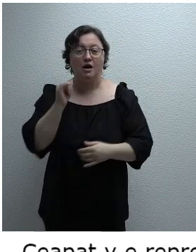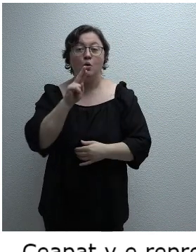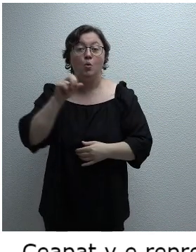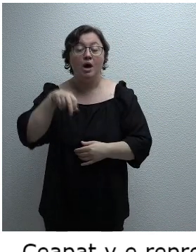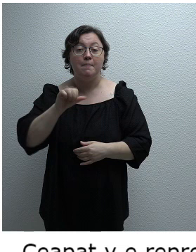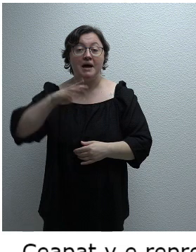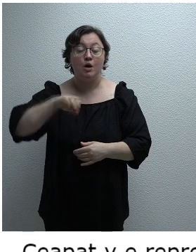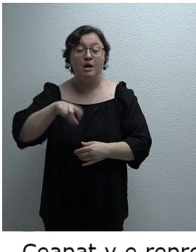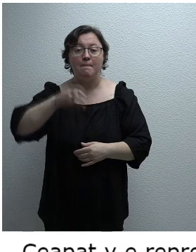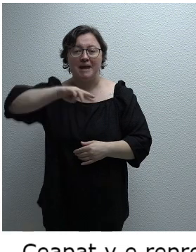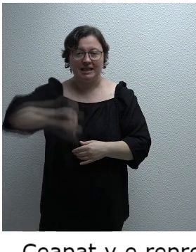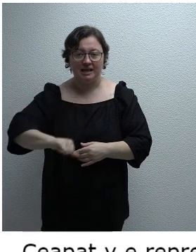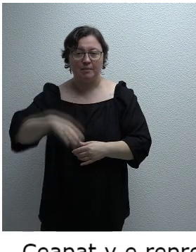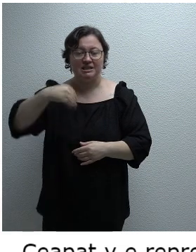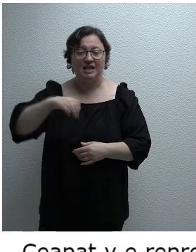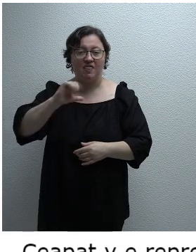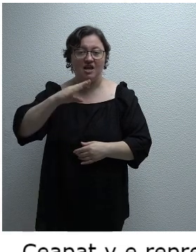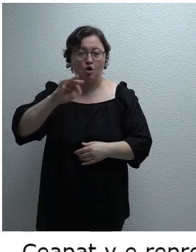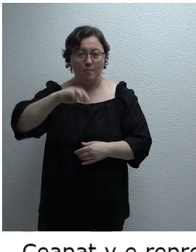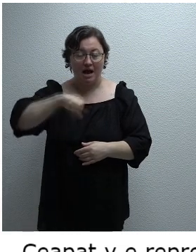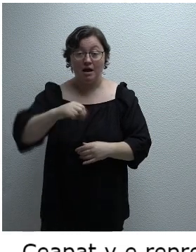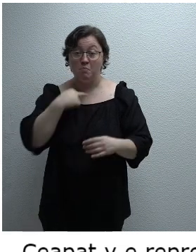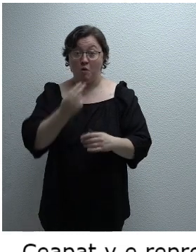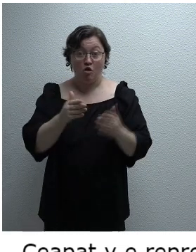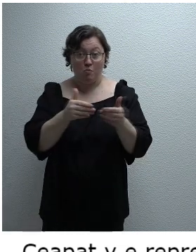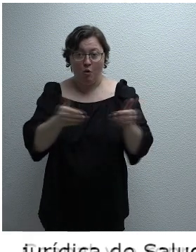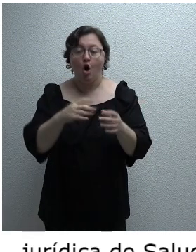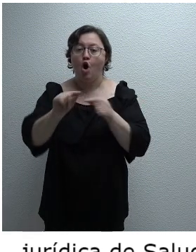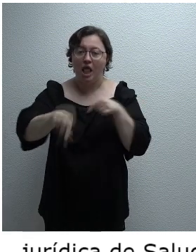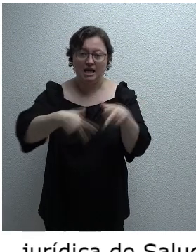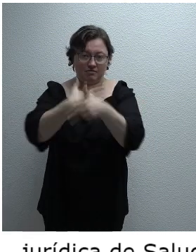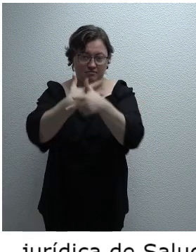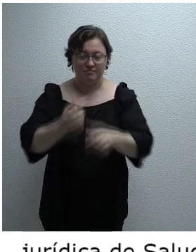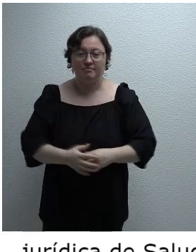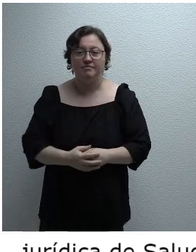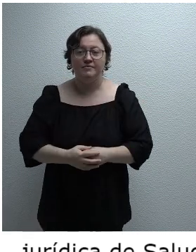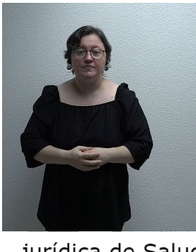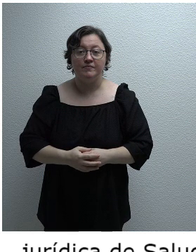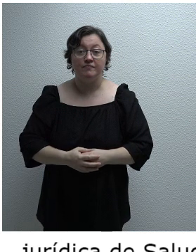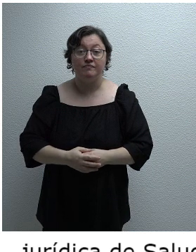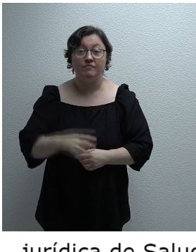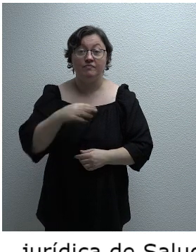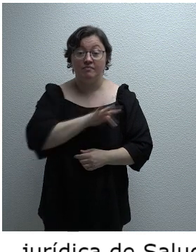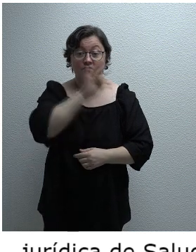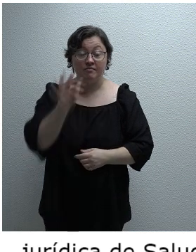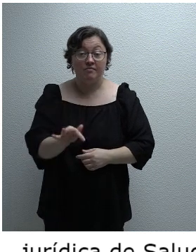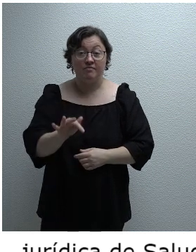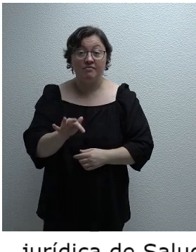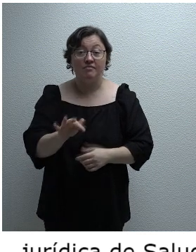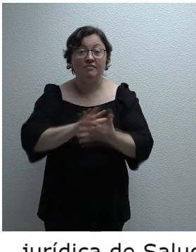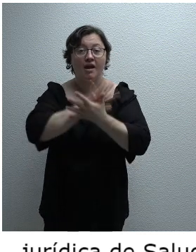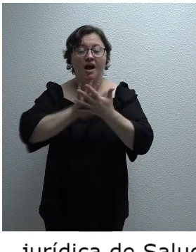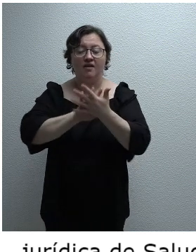Manuel Martínez Gómez, presidente de CEOMA, que también tiene una intervención al principio online. Bueno, pues a continuación,